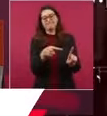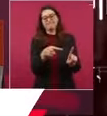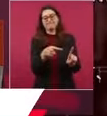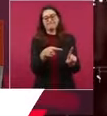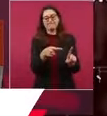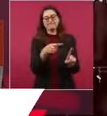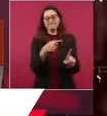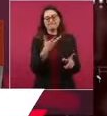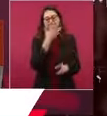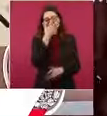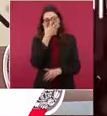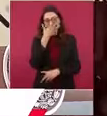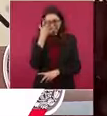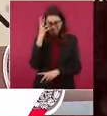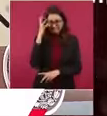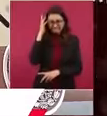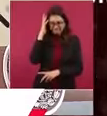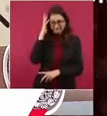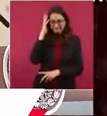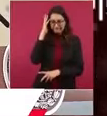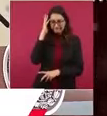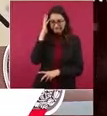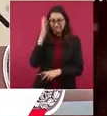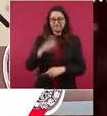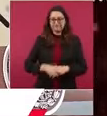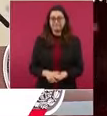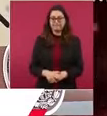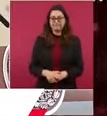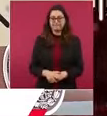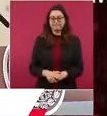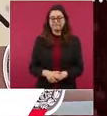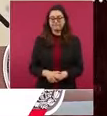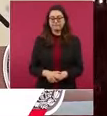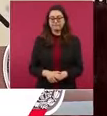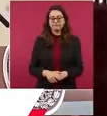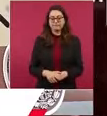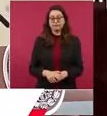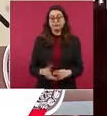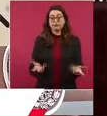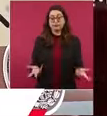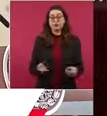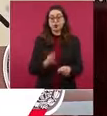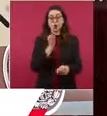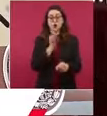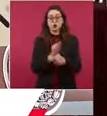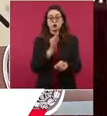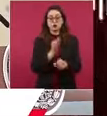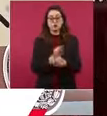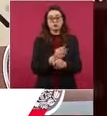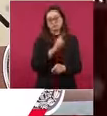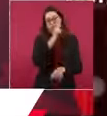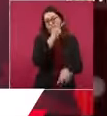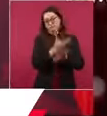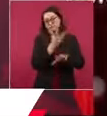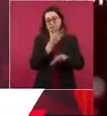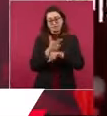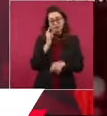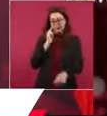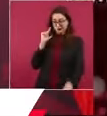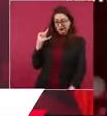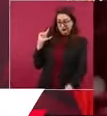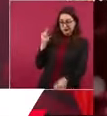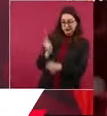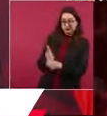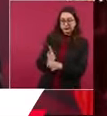de justicias, complicidades y privilegios. Recordó cómo definió en su momento pues las tres hipótesis de las que